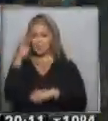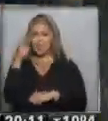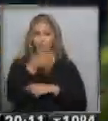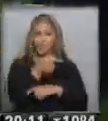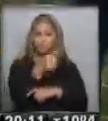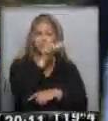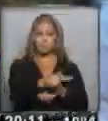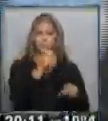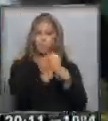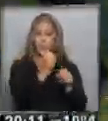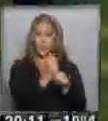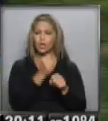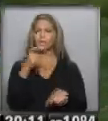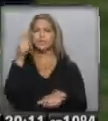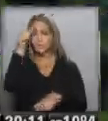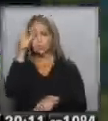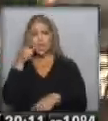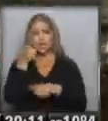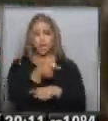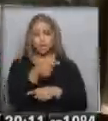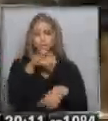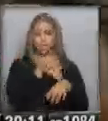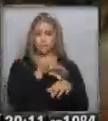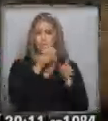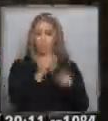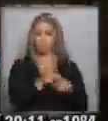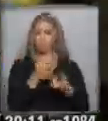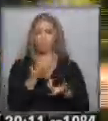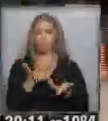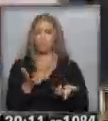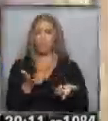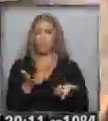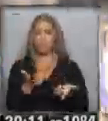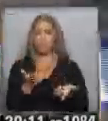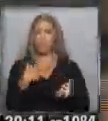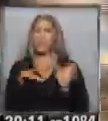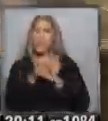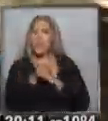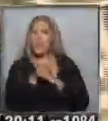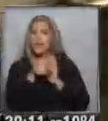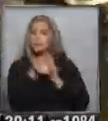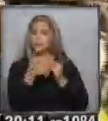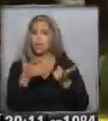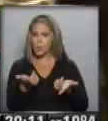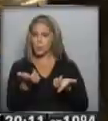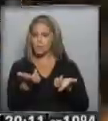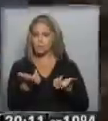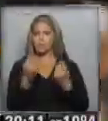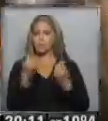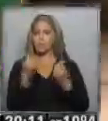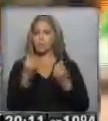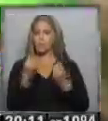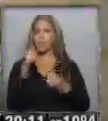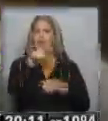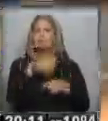trabajadores, a los pacientes, sino el modus operandi. No había ni nada legal que hiciera que ahí hubiera dentro